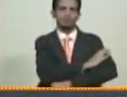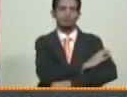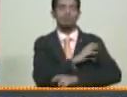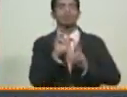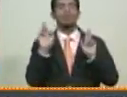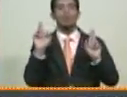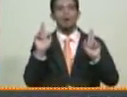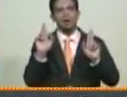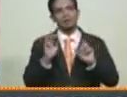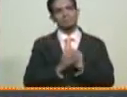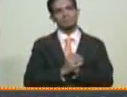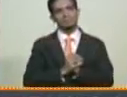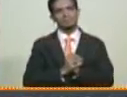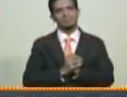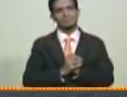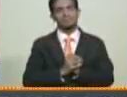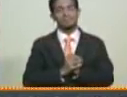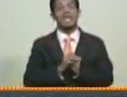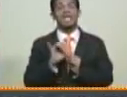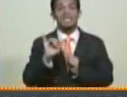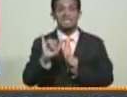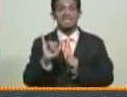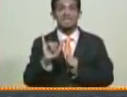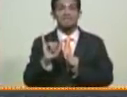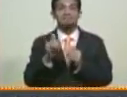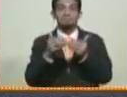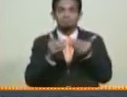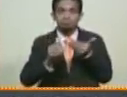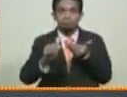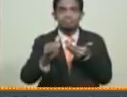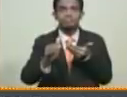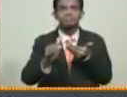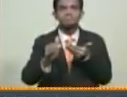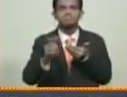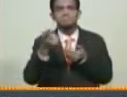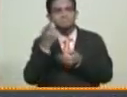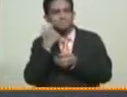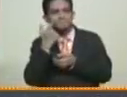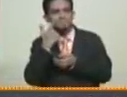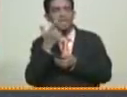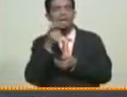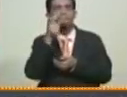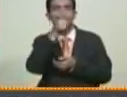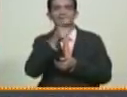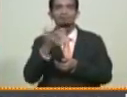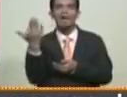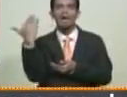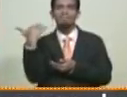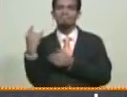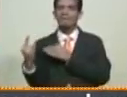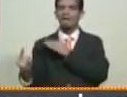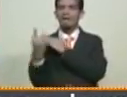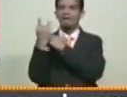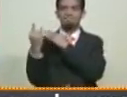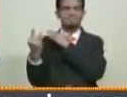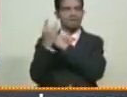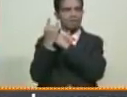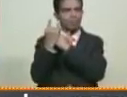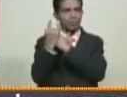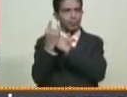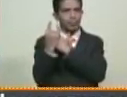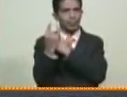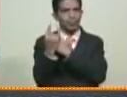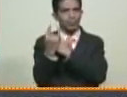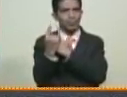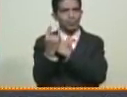Ojalá, ojalá. Y que sirva para que aquellos que han sido engañados, que han